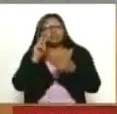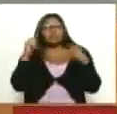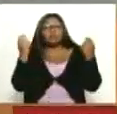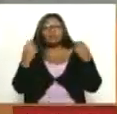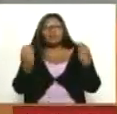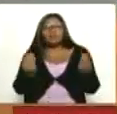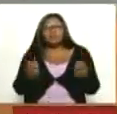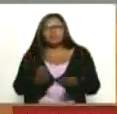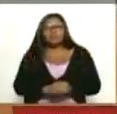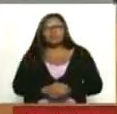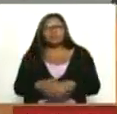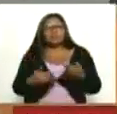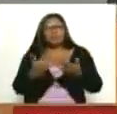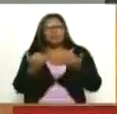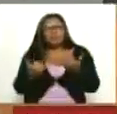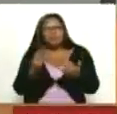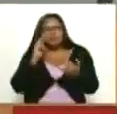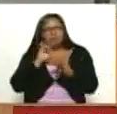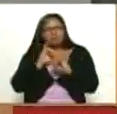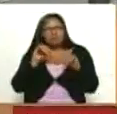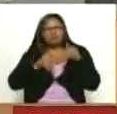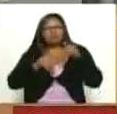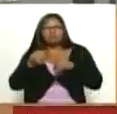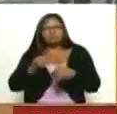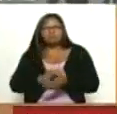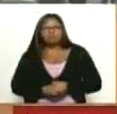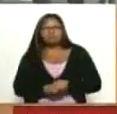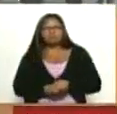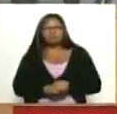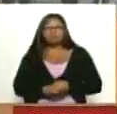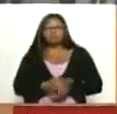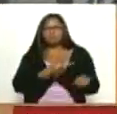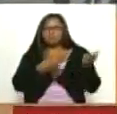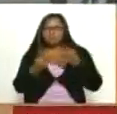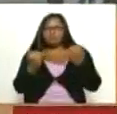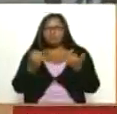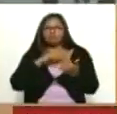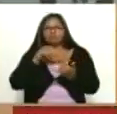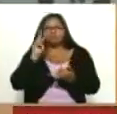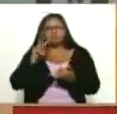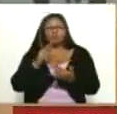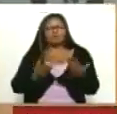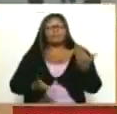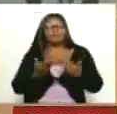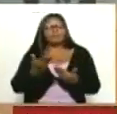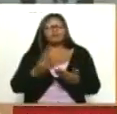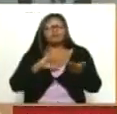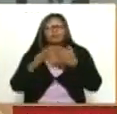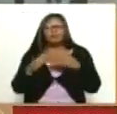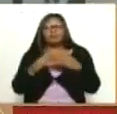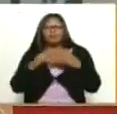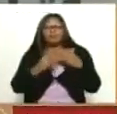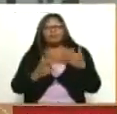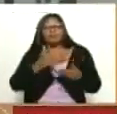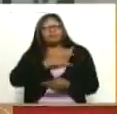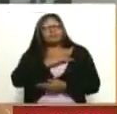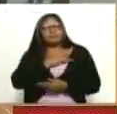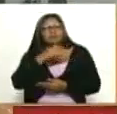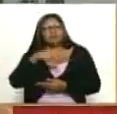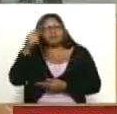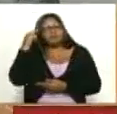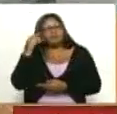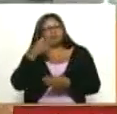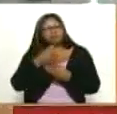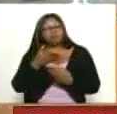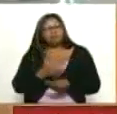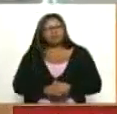el balance que nos puede ofrecer hasta el momento, si ya ejerce su derecho al voto. Una invitación también a los miembros de esta importante comunidad universitaria que el día de hoy, después de 15